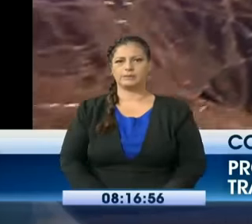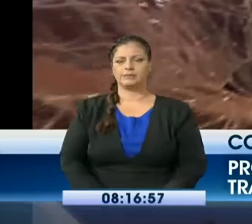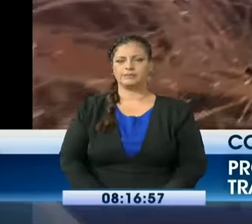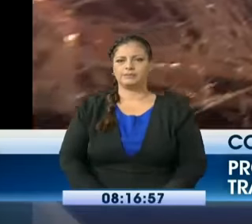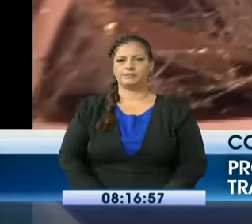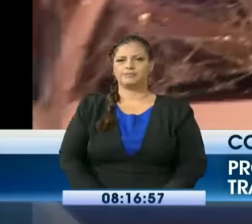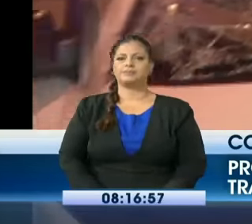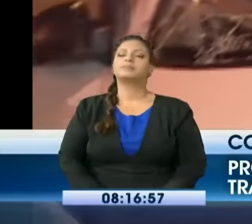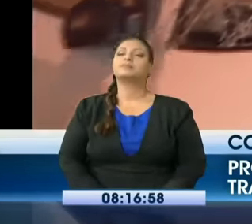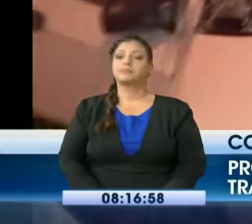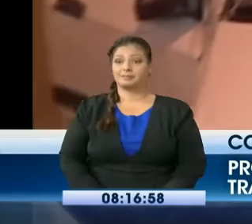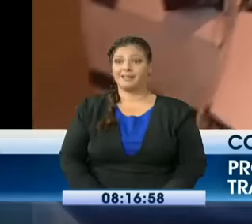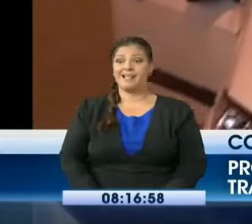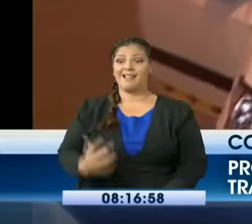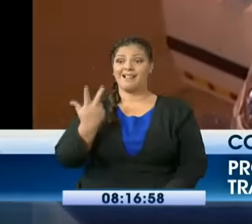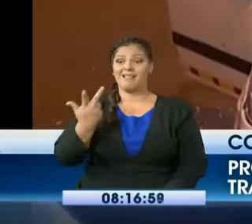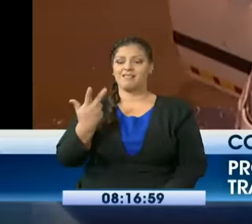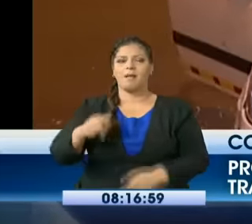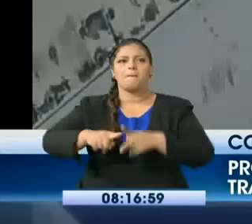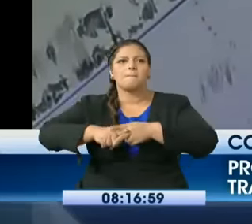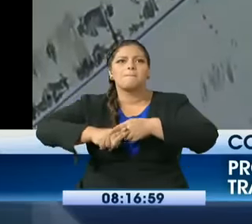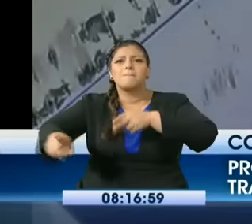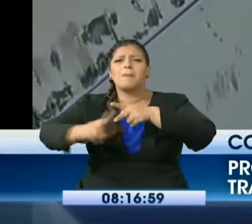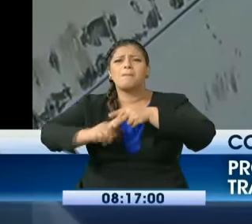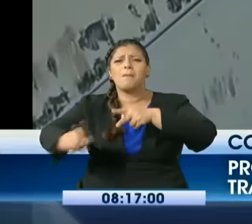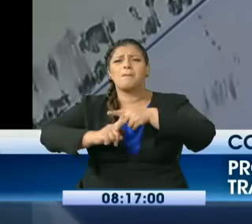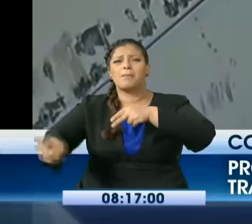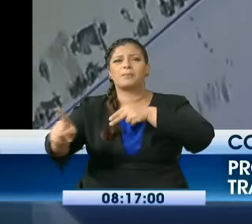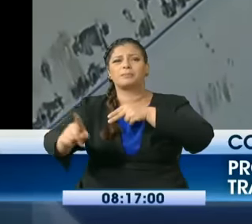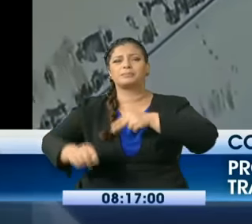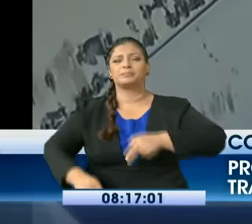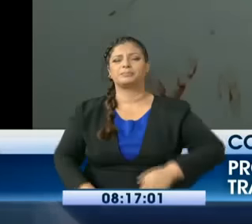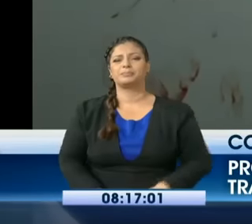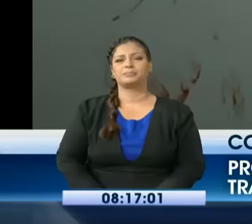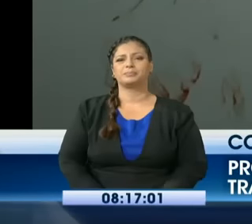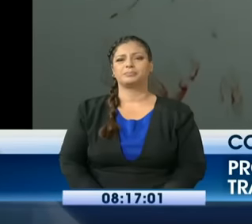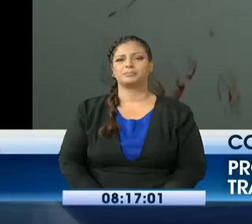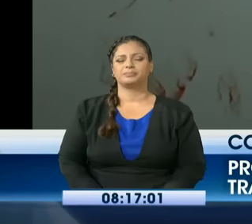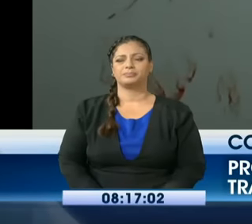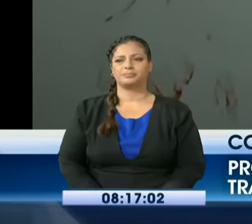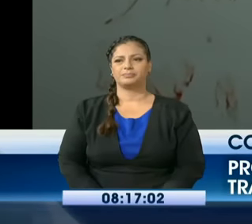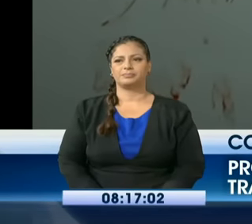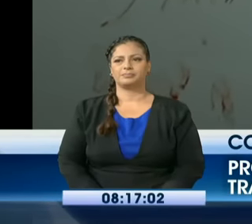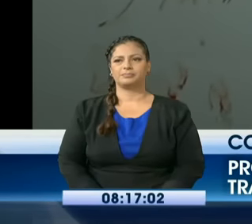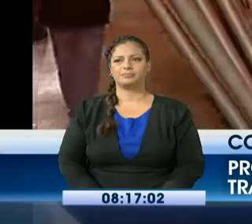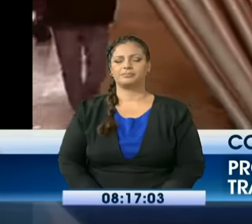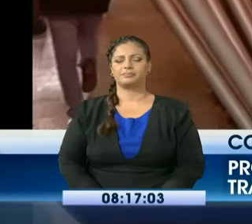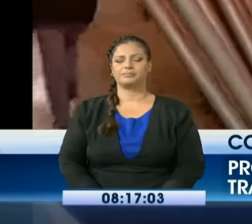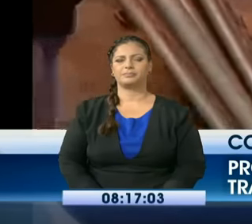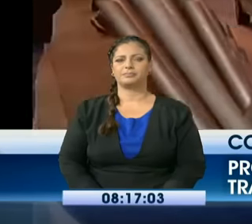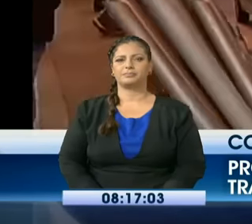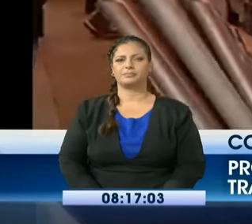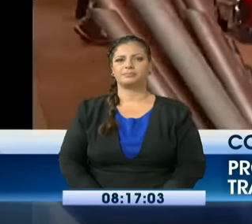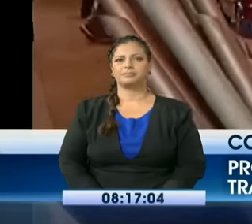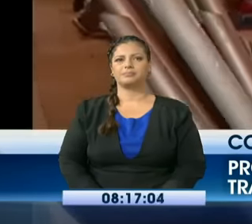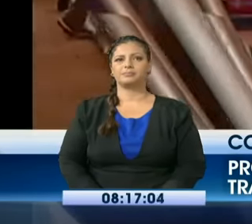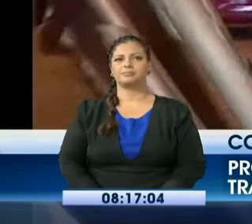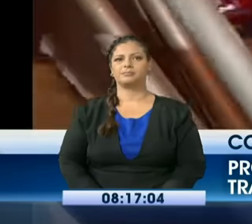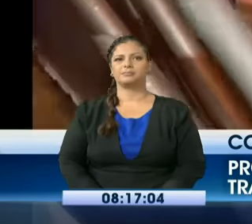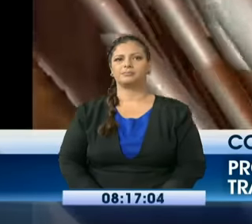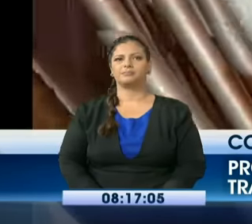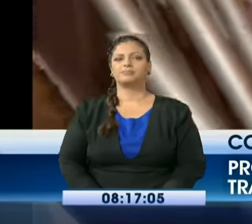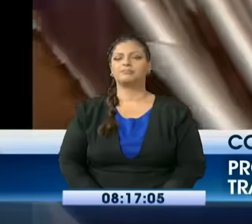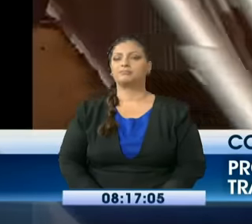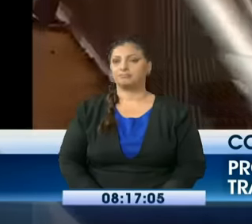Luego del percance, los ocupantes del automotor, quienes resultaron heridos, abandonaron el lugar.